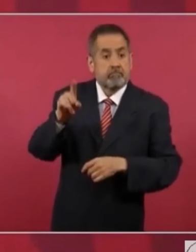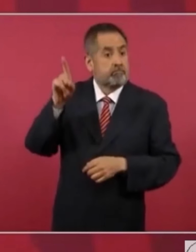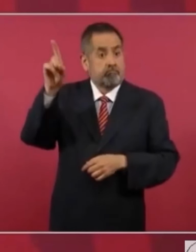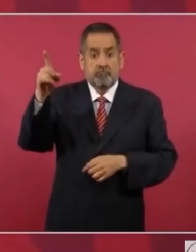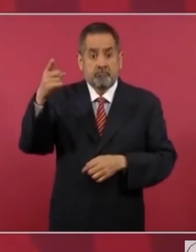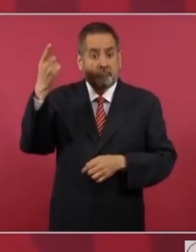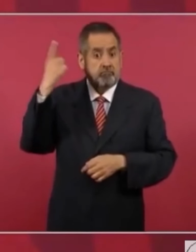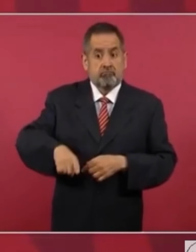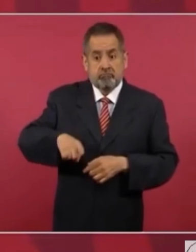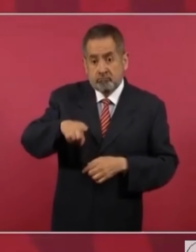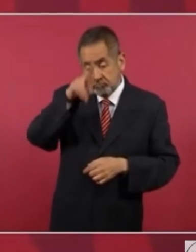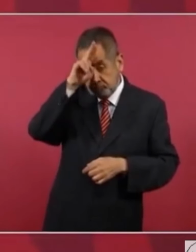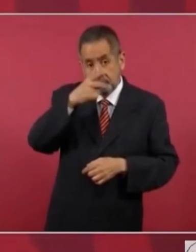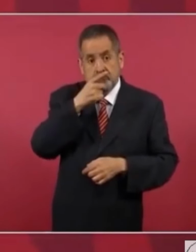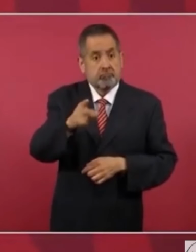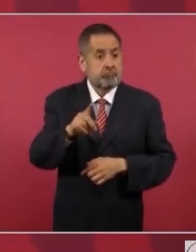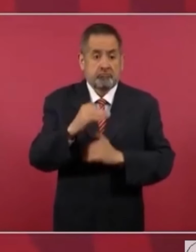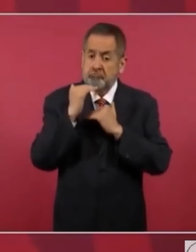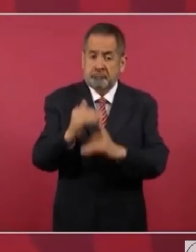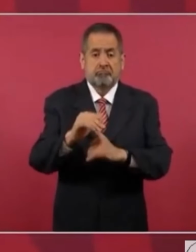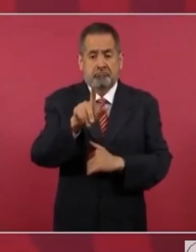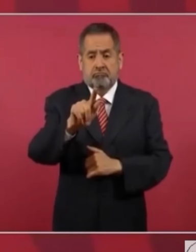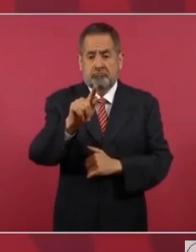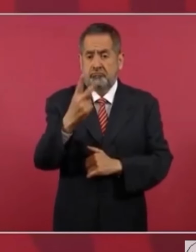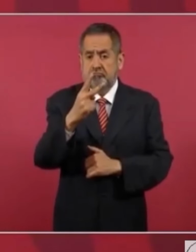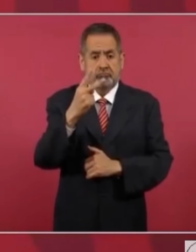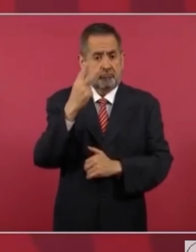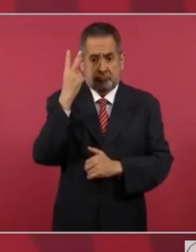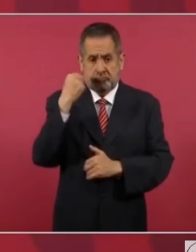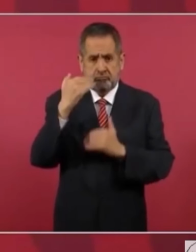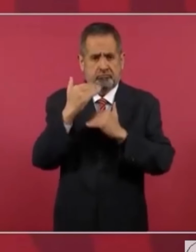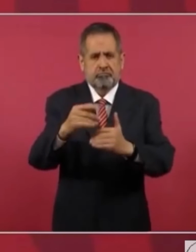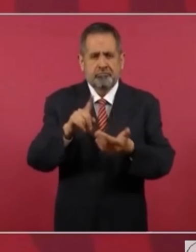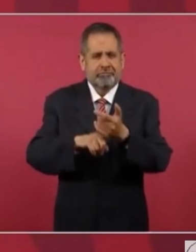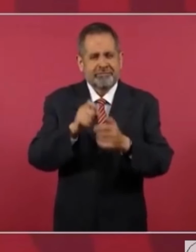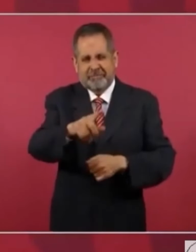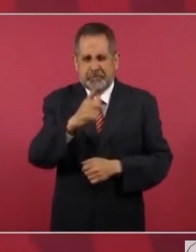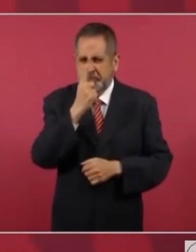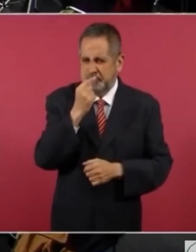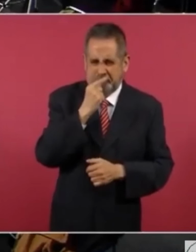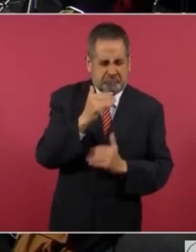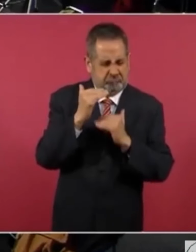Ah, sí, 72 horas. Claro. 72 horas. Sí. Así, al estilo policiaco.